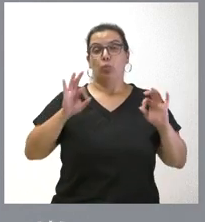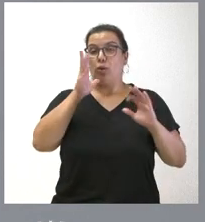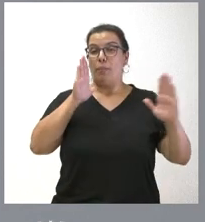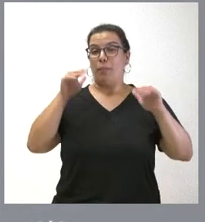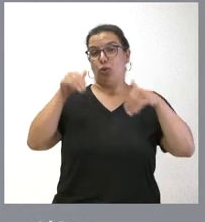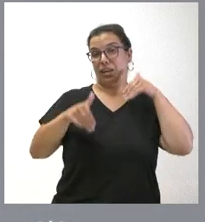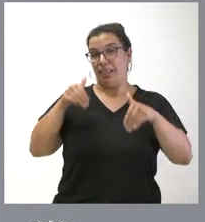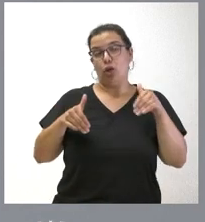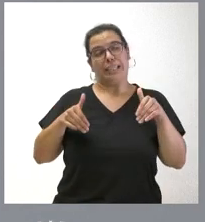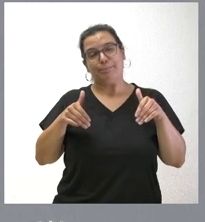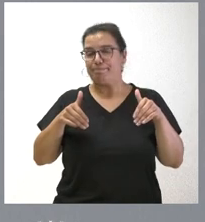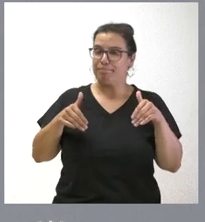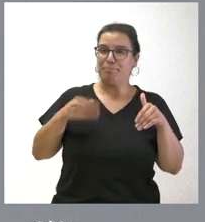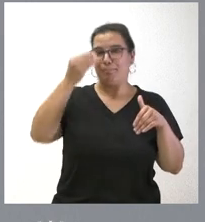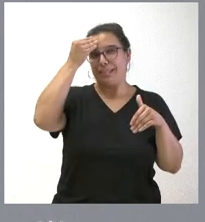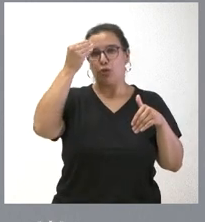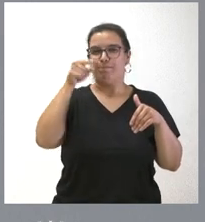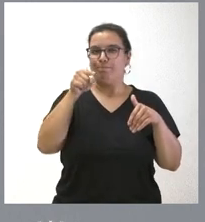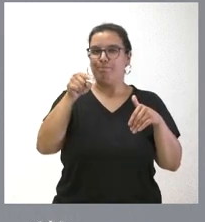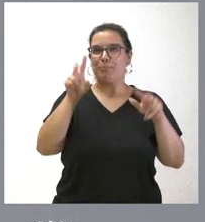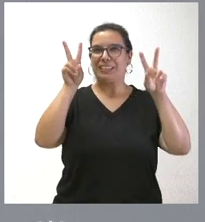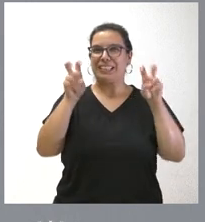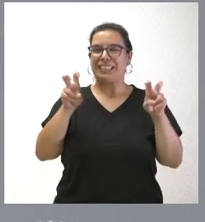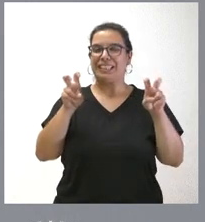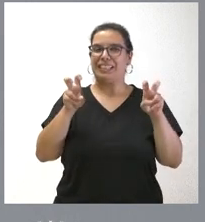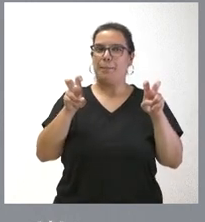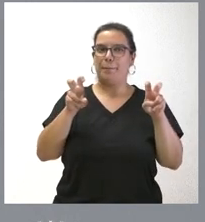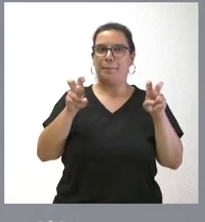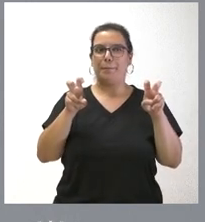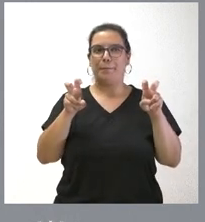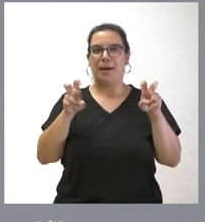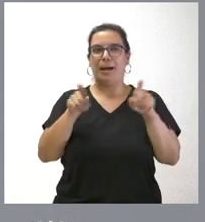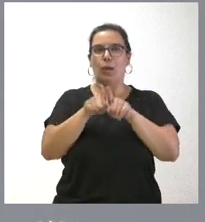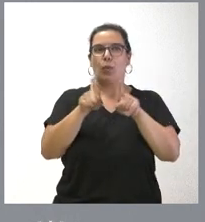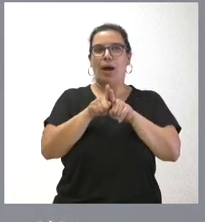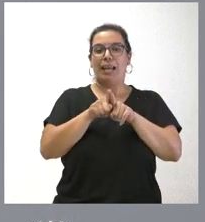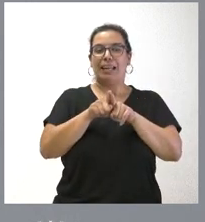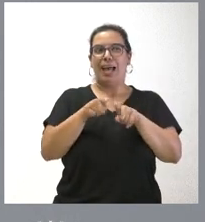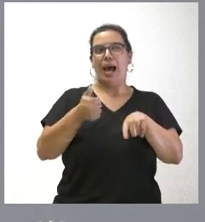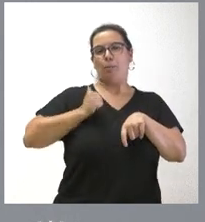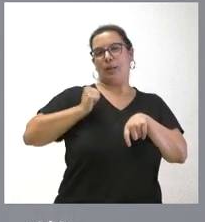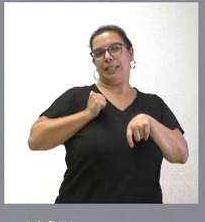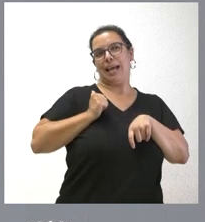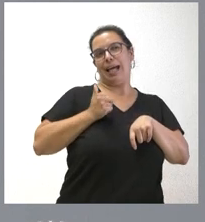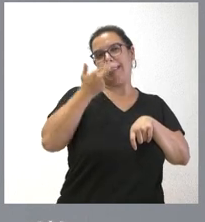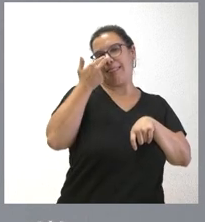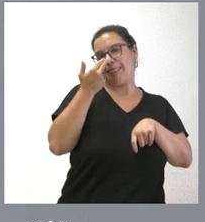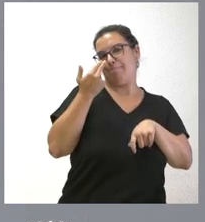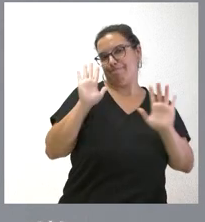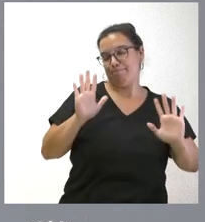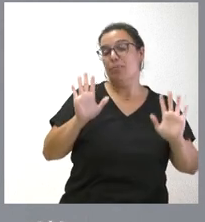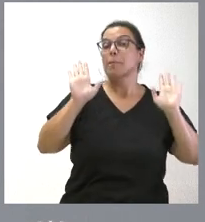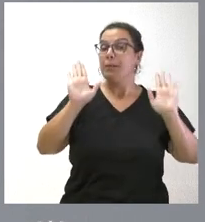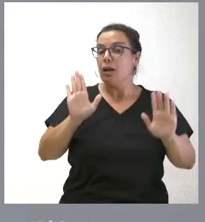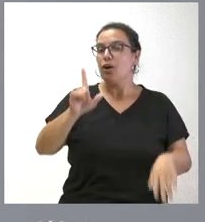vivimos creo que deba intentar sacar ventaja política de este asunto pero sí recordar lo que